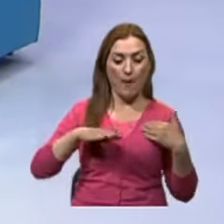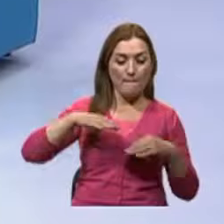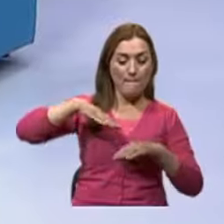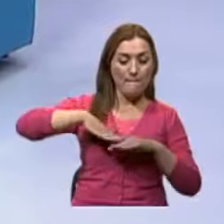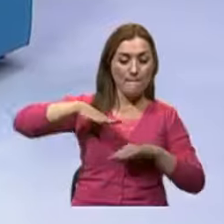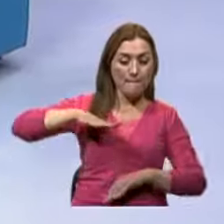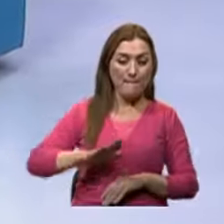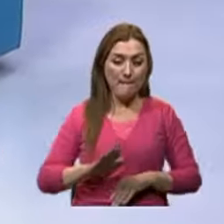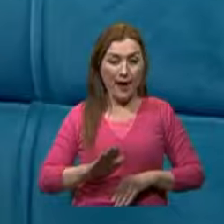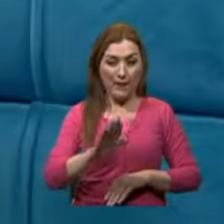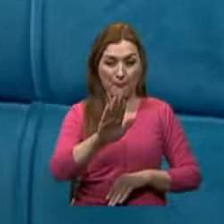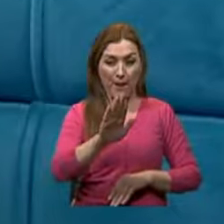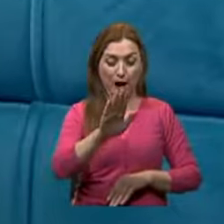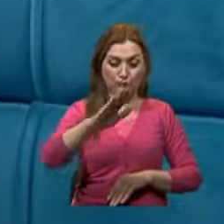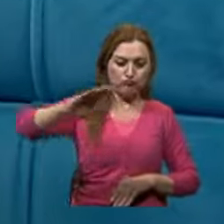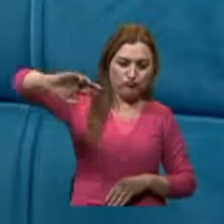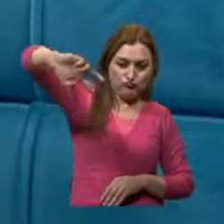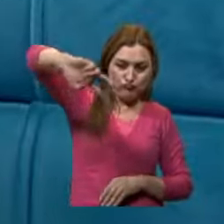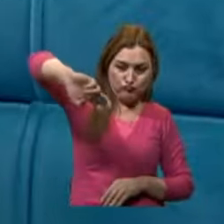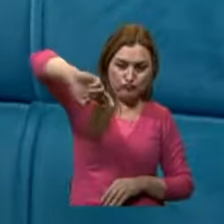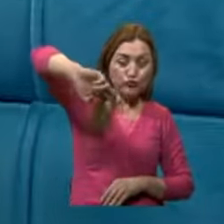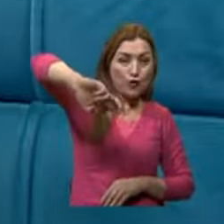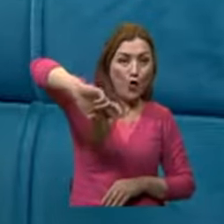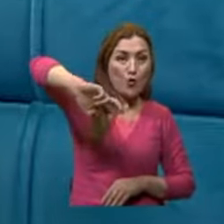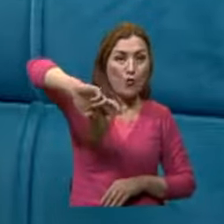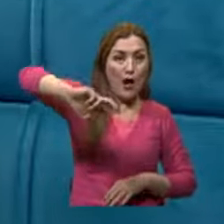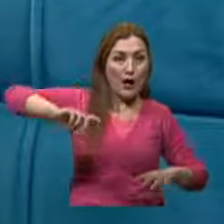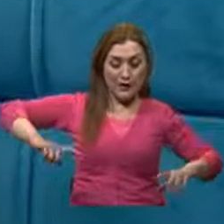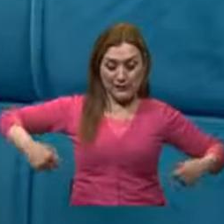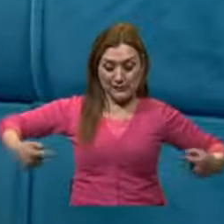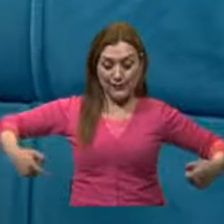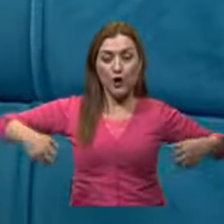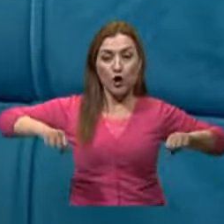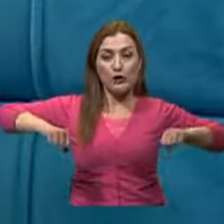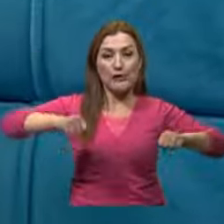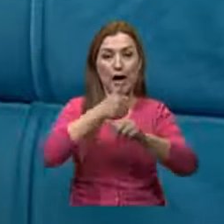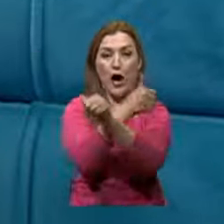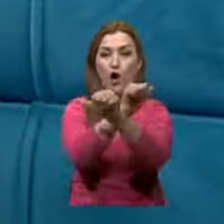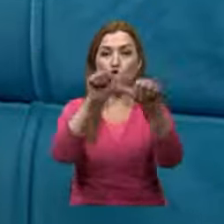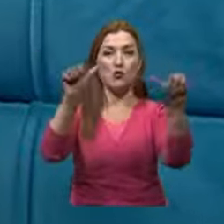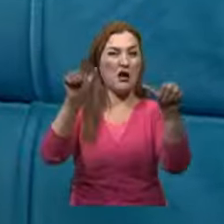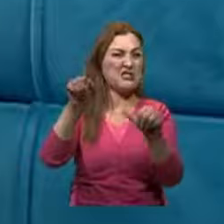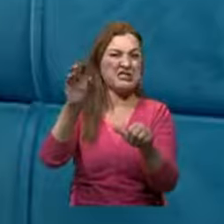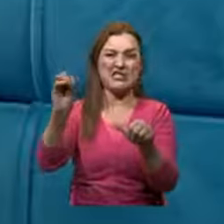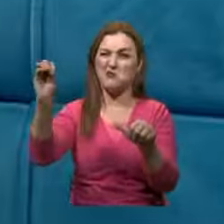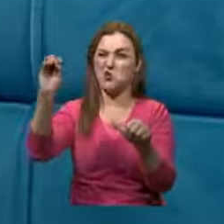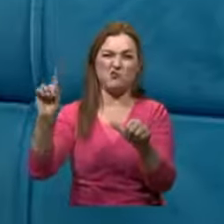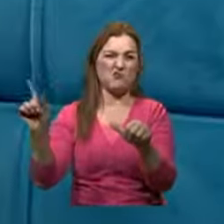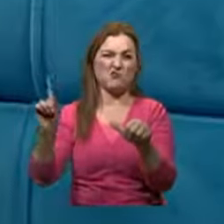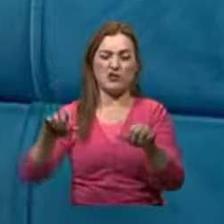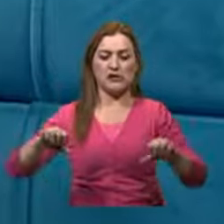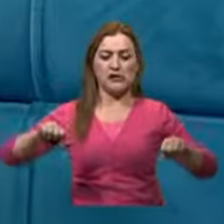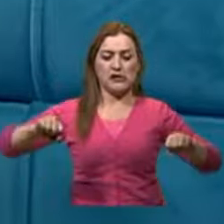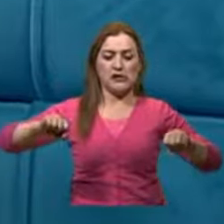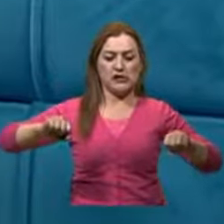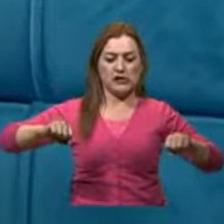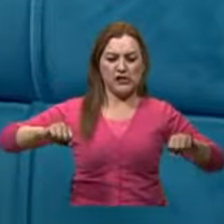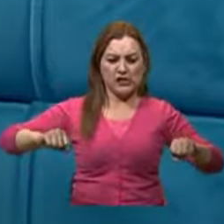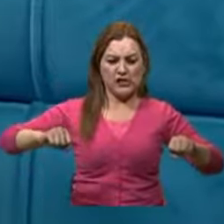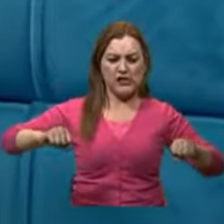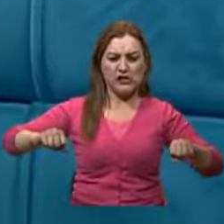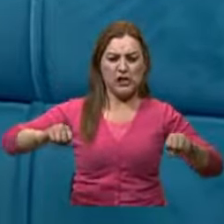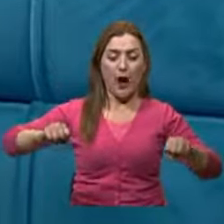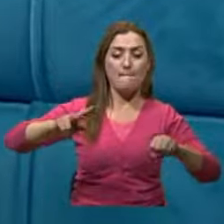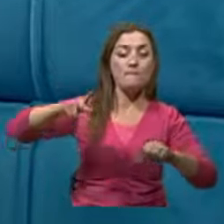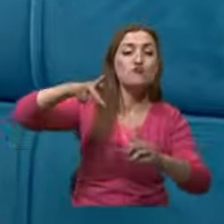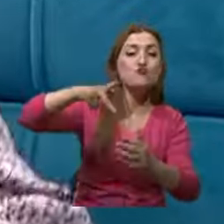la estabilidad suficiente, además uso silla de ruedas, por lo tanto no soy autónoma al 100% y no pude sostenerme y efectivamente me